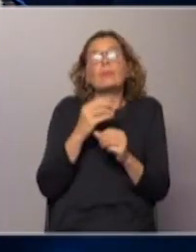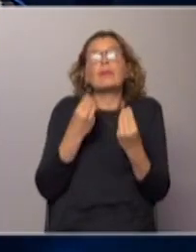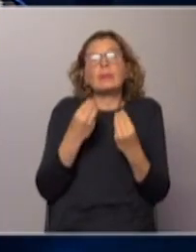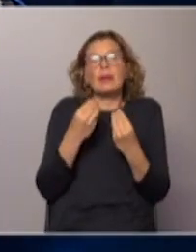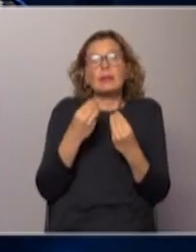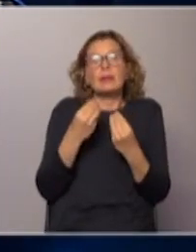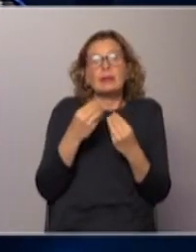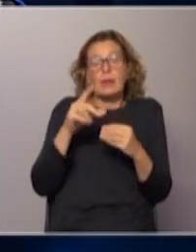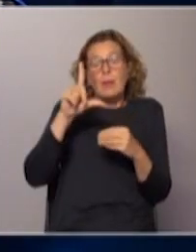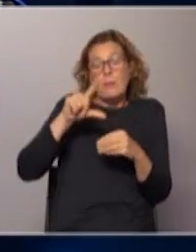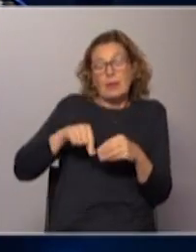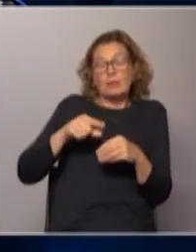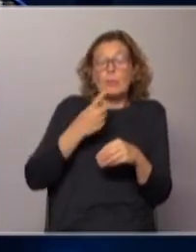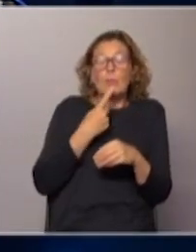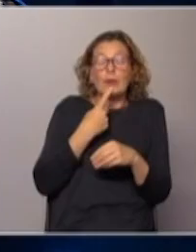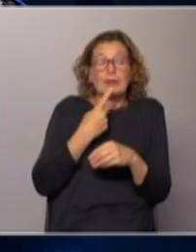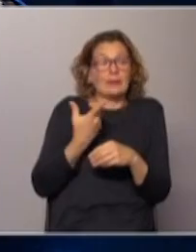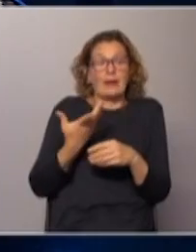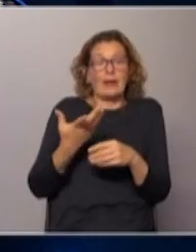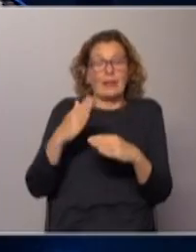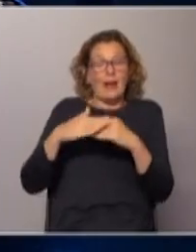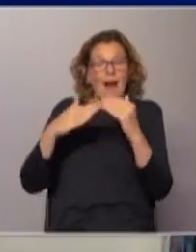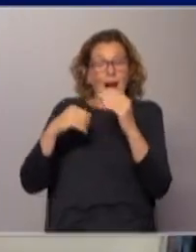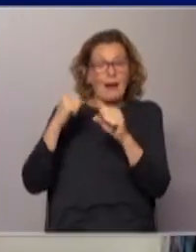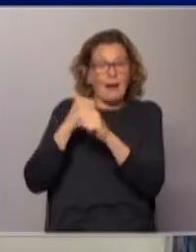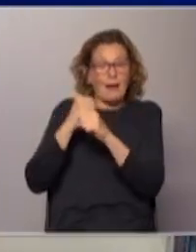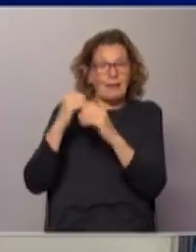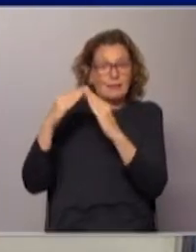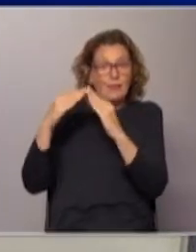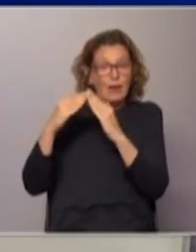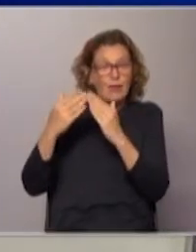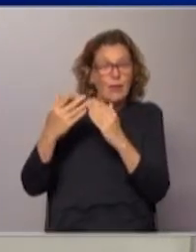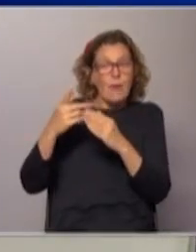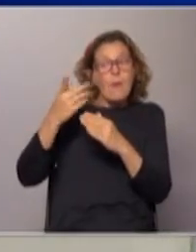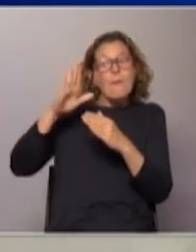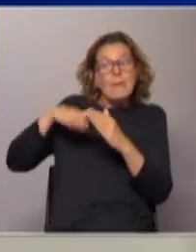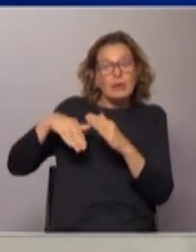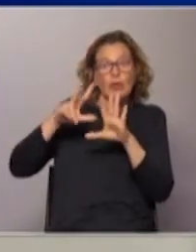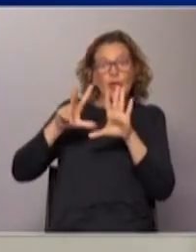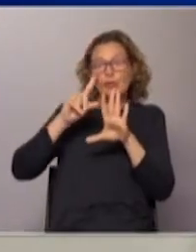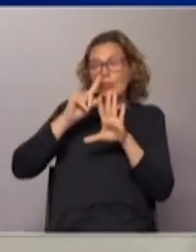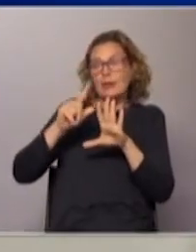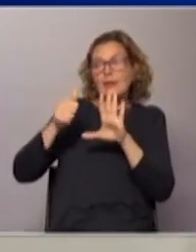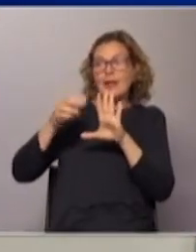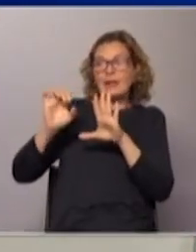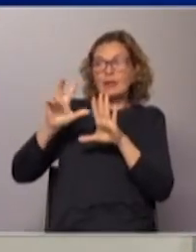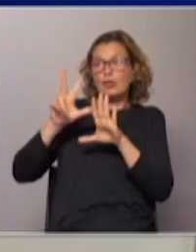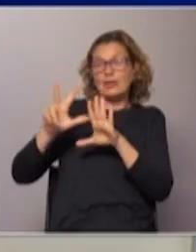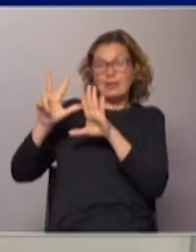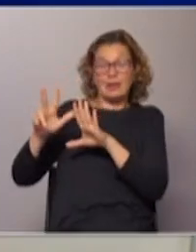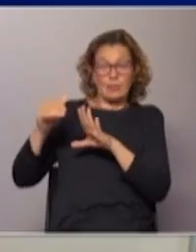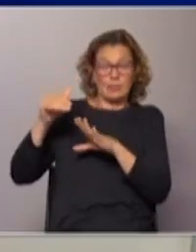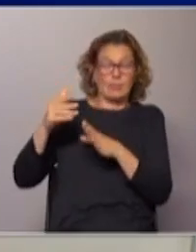que se va a ejecutar menos en políticas de vivienda va a haber menos recursos todavía que los 8 mil 633